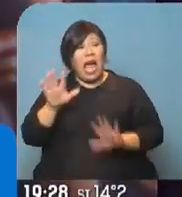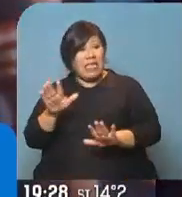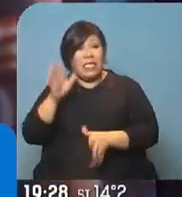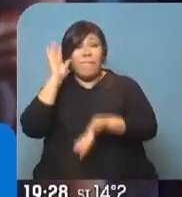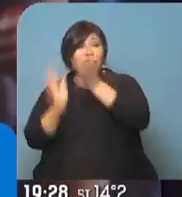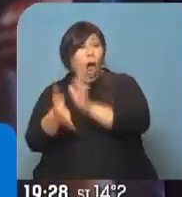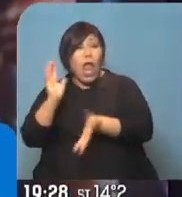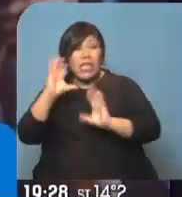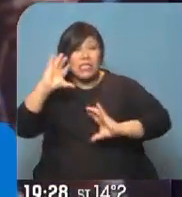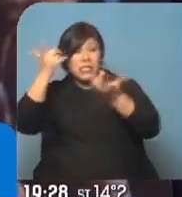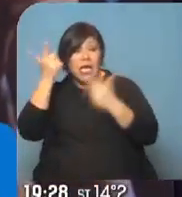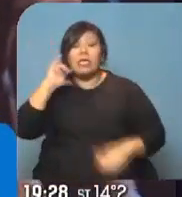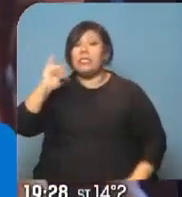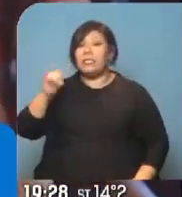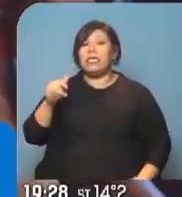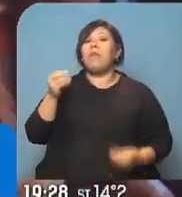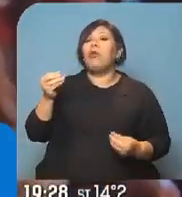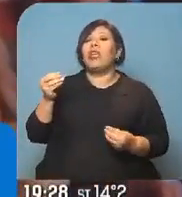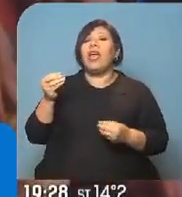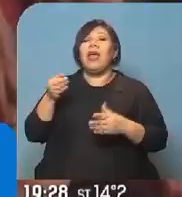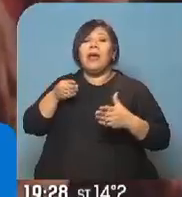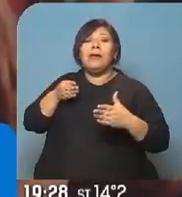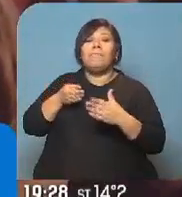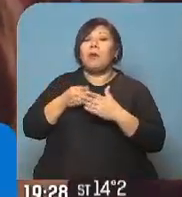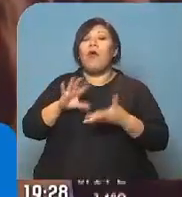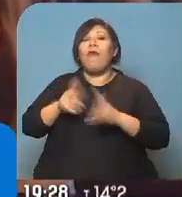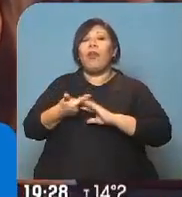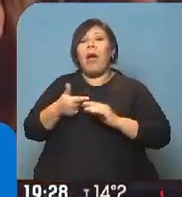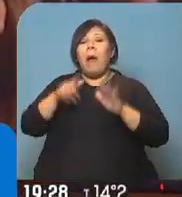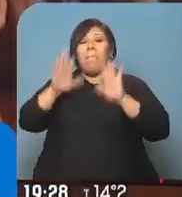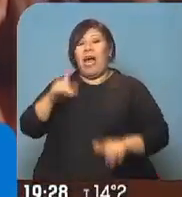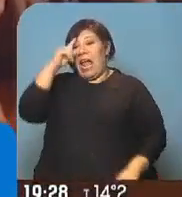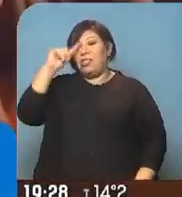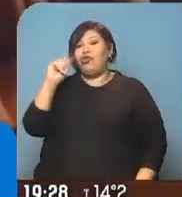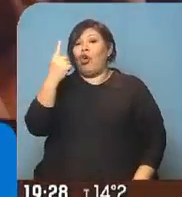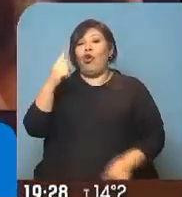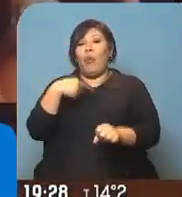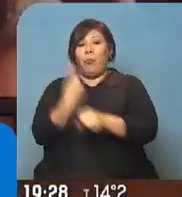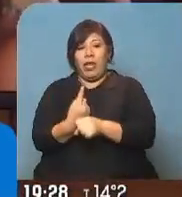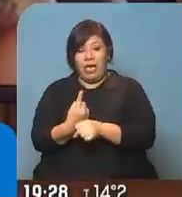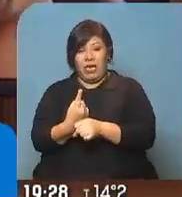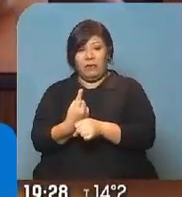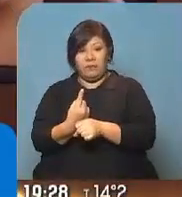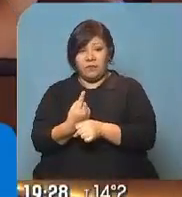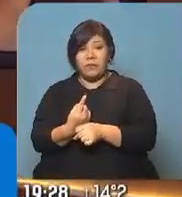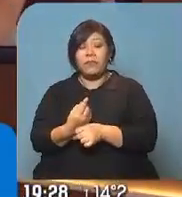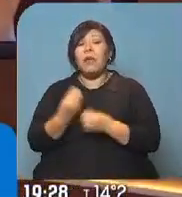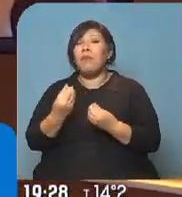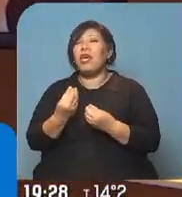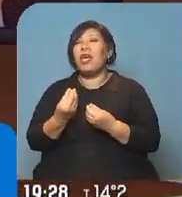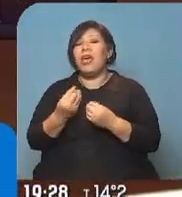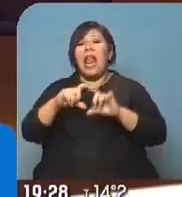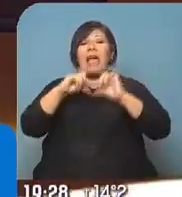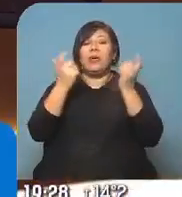la ausencia de esos frenos inhibitorios. Claro. Si nosotros discutiéramos en este momento, tenemos los frenos que nos implica la sociabilidad, eventualmente